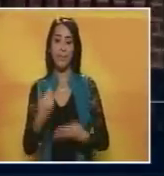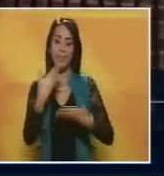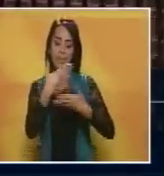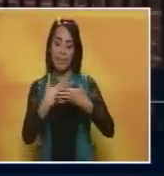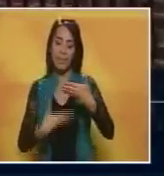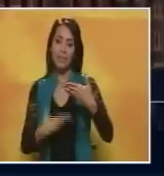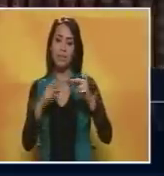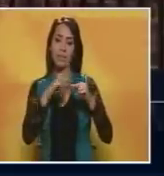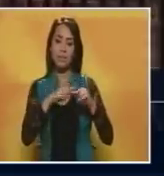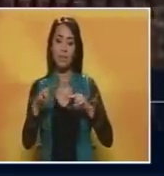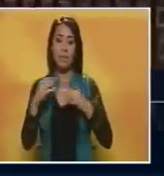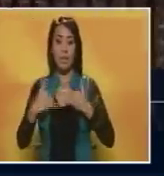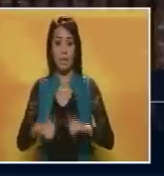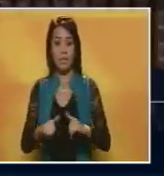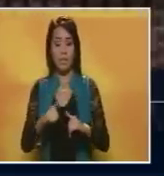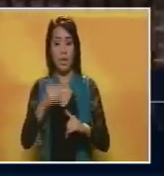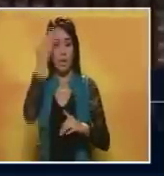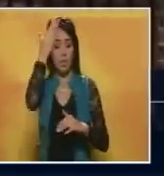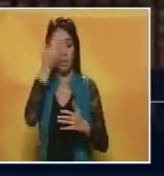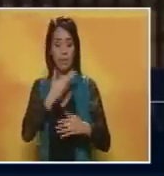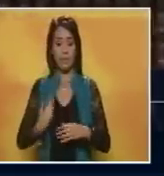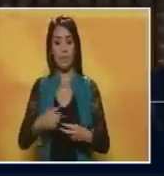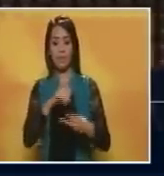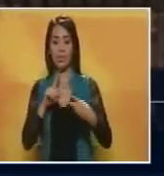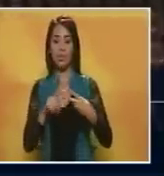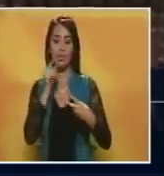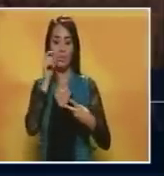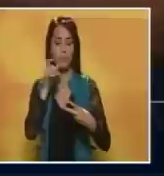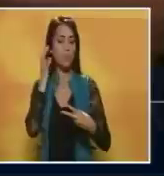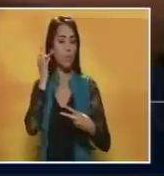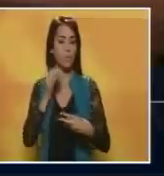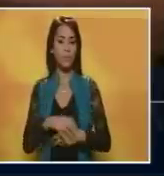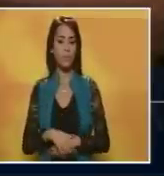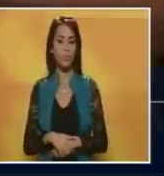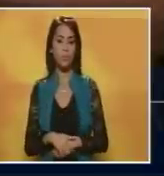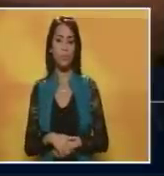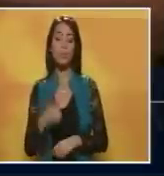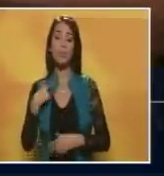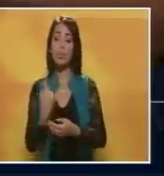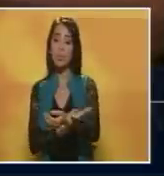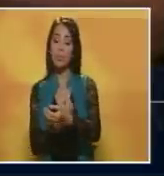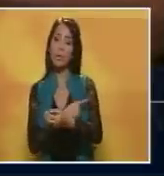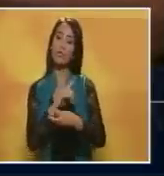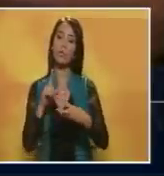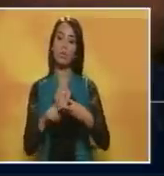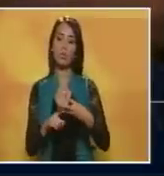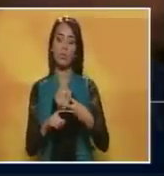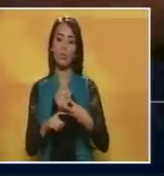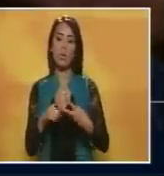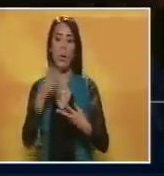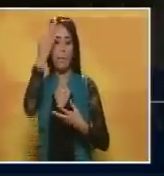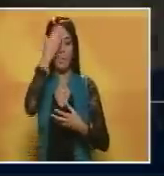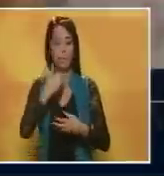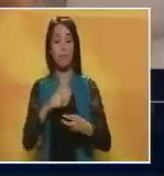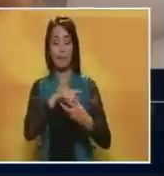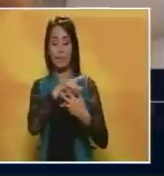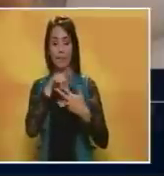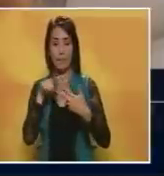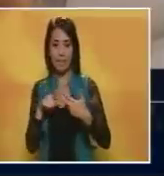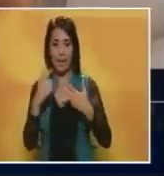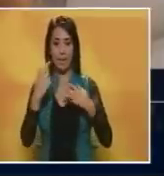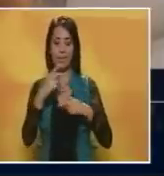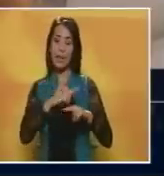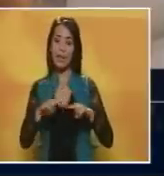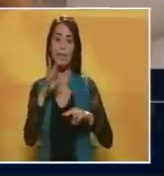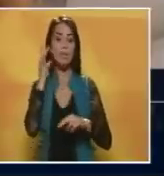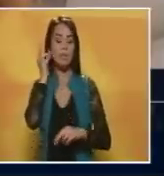la encabeza en la hija del príncipe guillermo y la duquesa catherine la princesa charlotte y su hermano el príncipe york tres niñas que son las ahijadas de